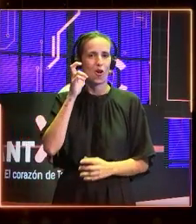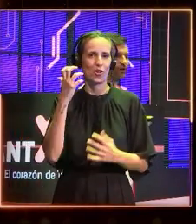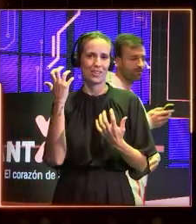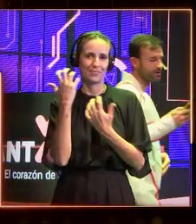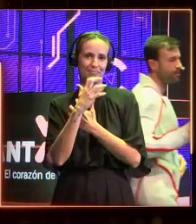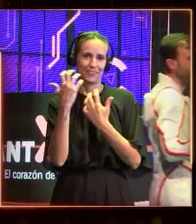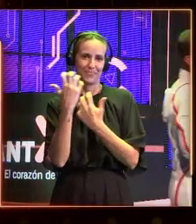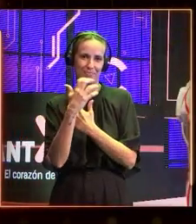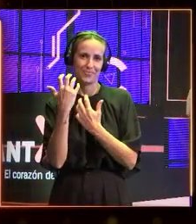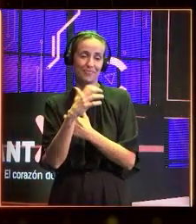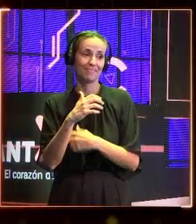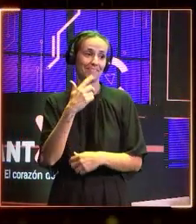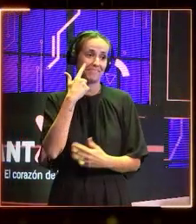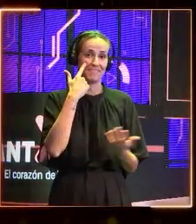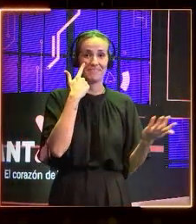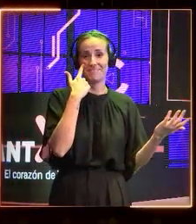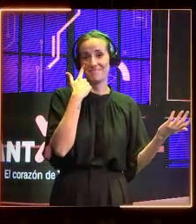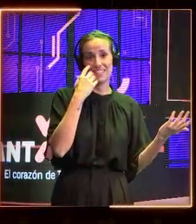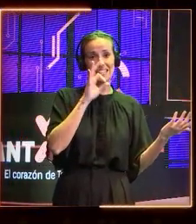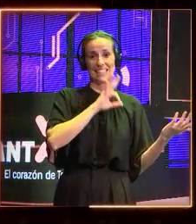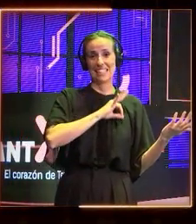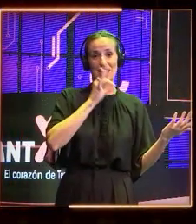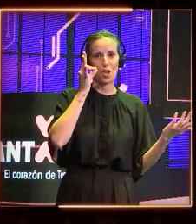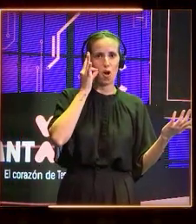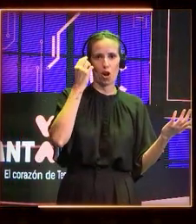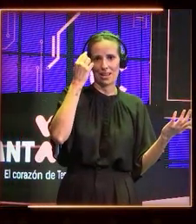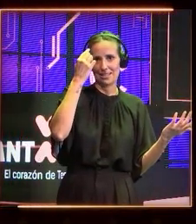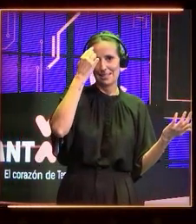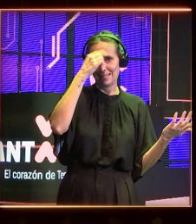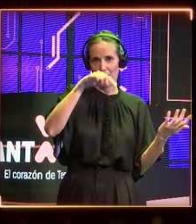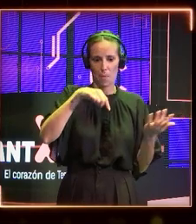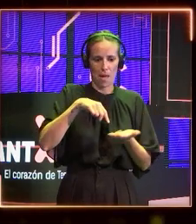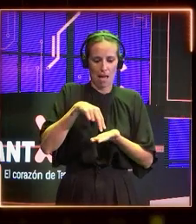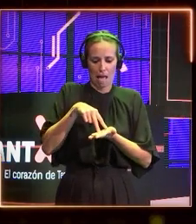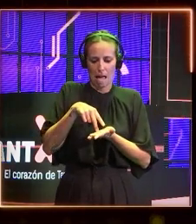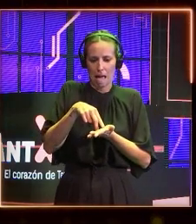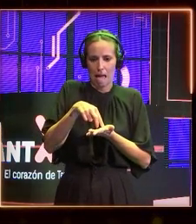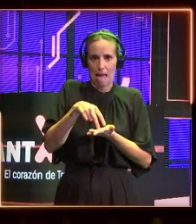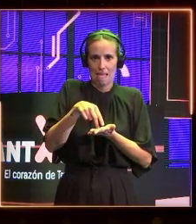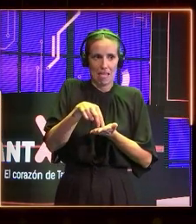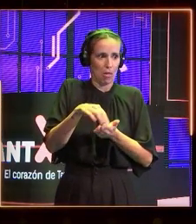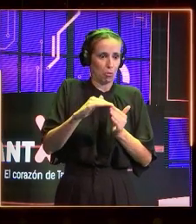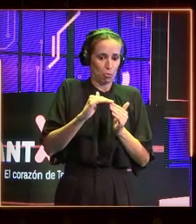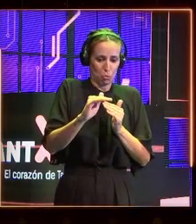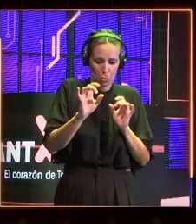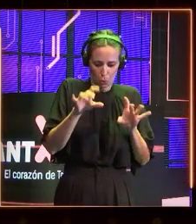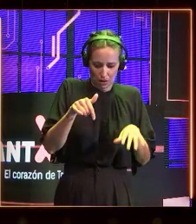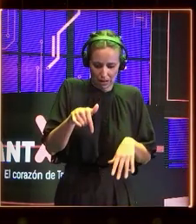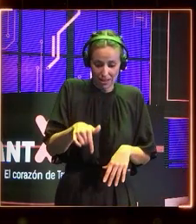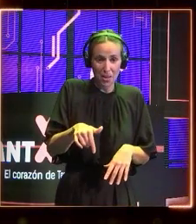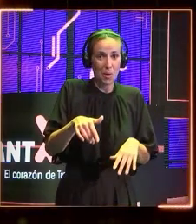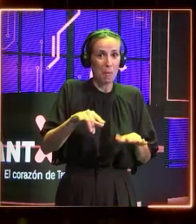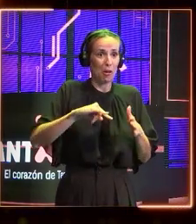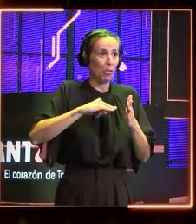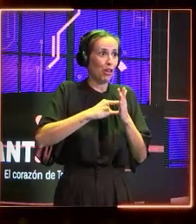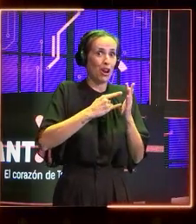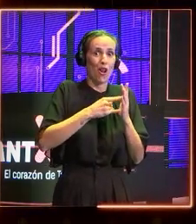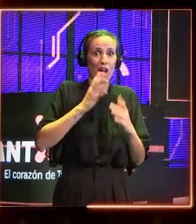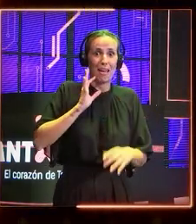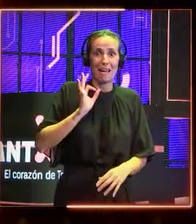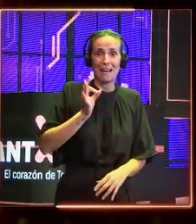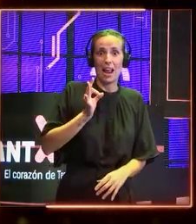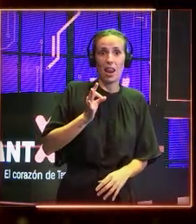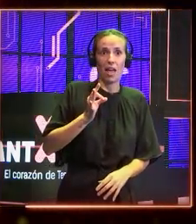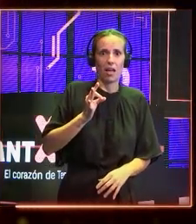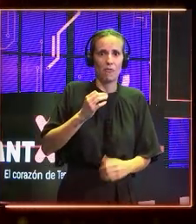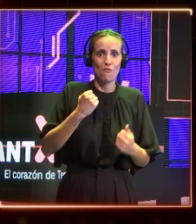paso como podéis ver la señora sabe perfectamente que está andando en un solo plano como este pero la tecnología es tan realista y tan